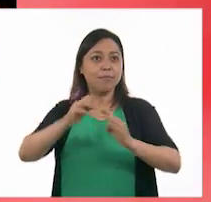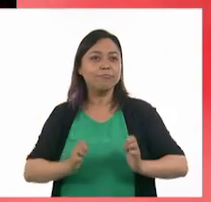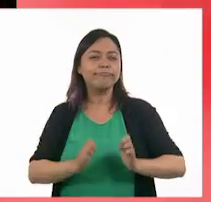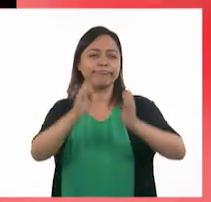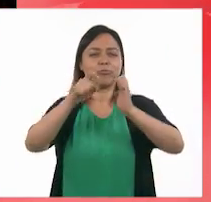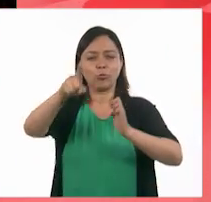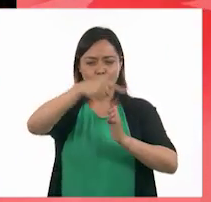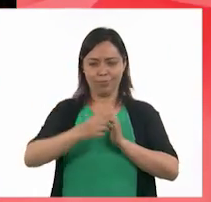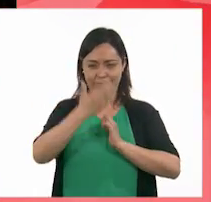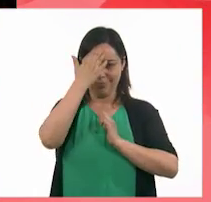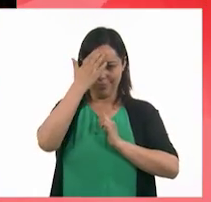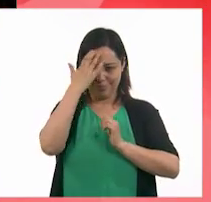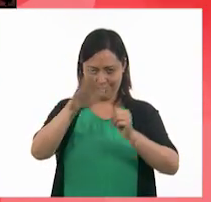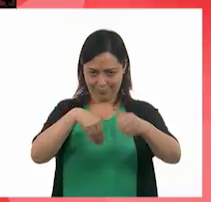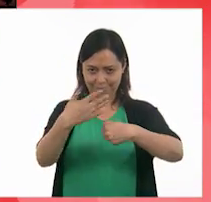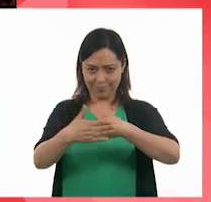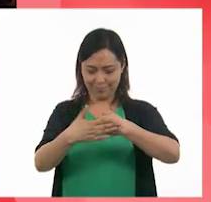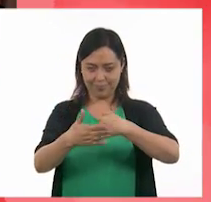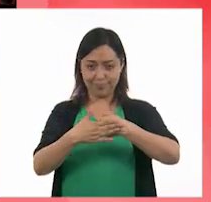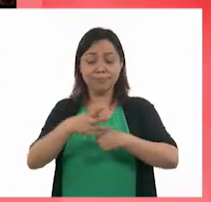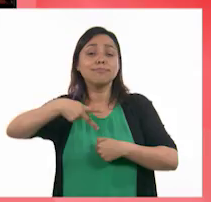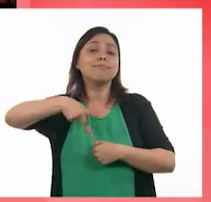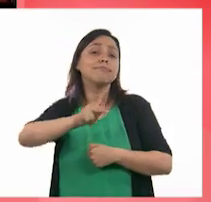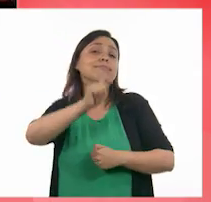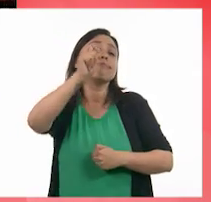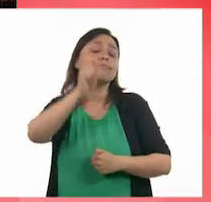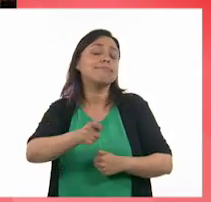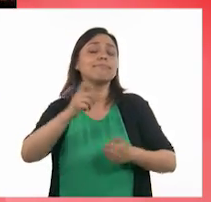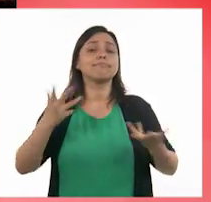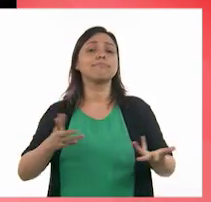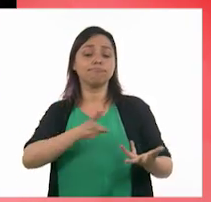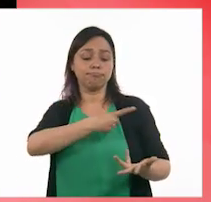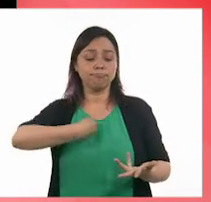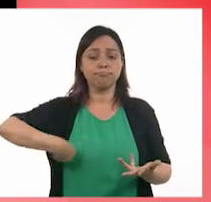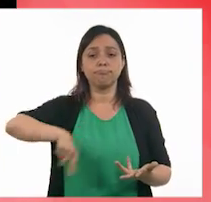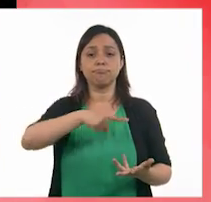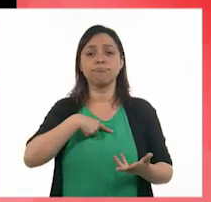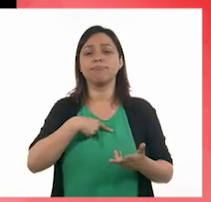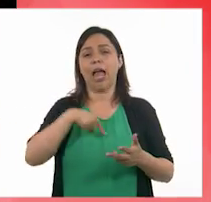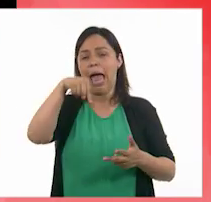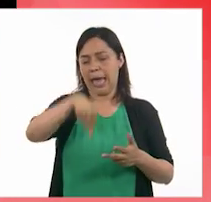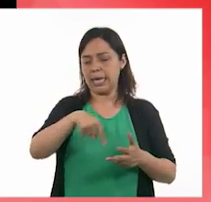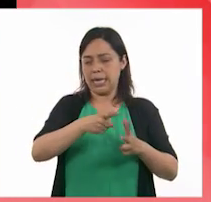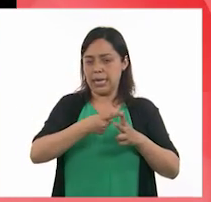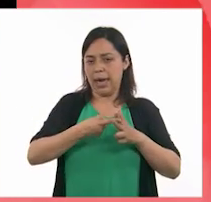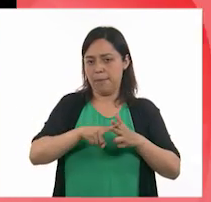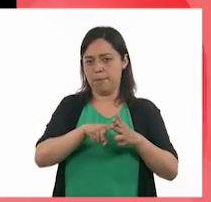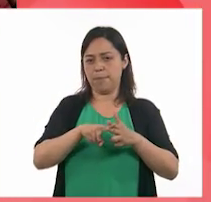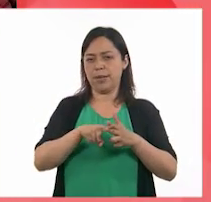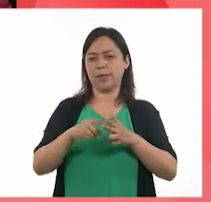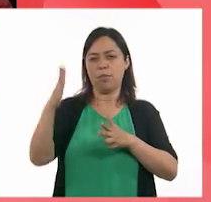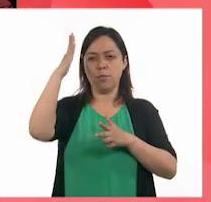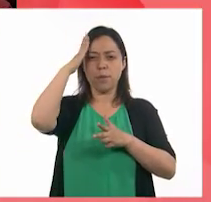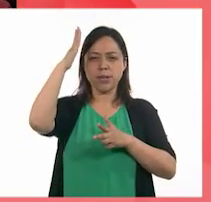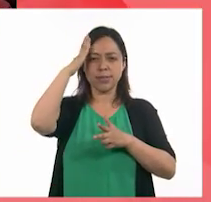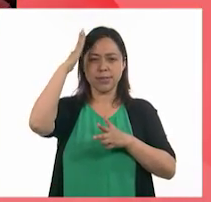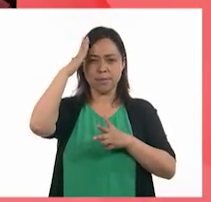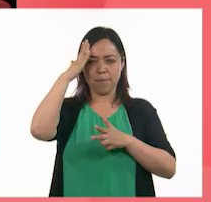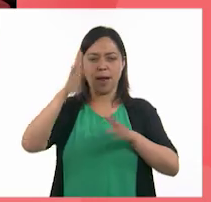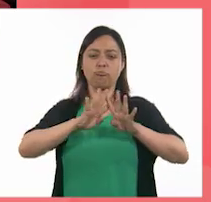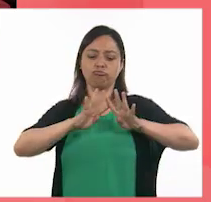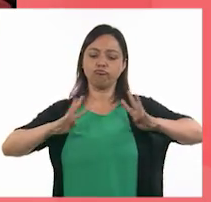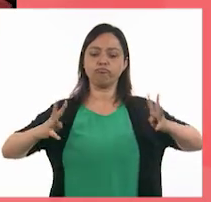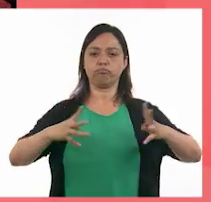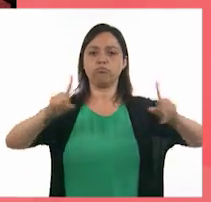a conocer al ratito. Pero bueno, básicamente nosotros somos la sede aquí en el CAM de la Orquesta de Baja California y la